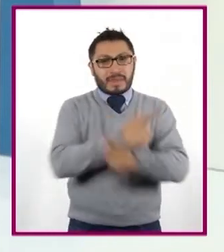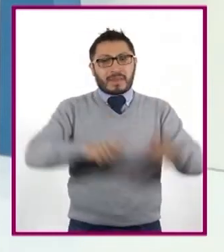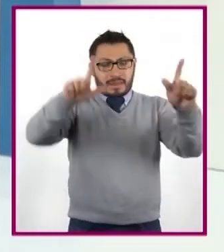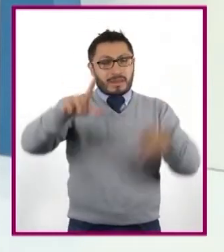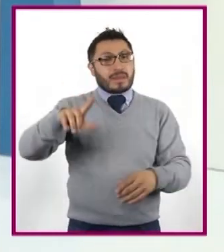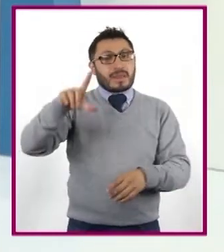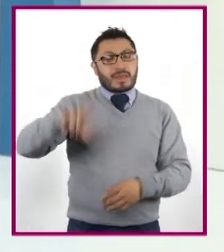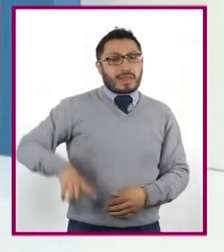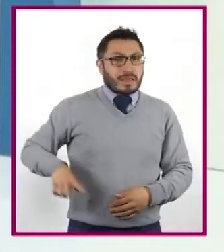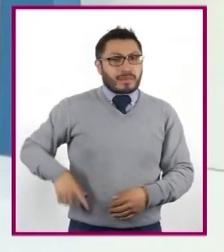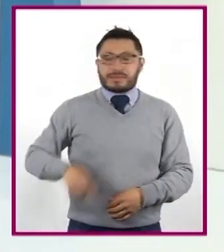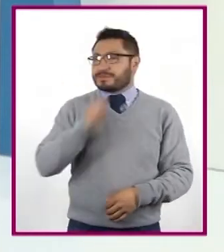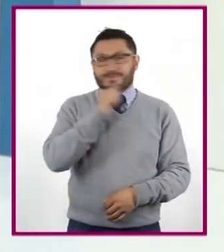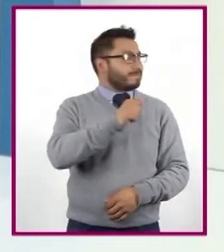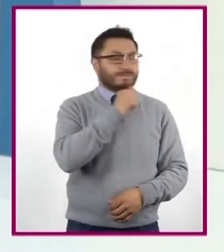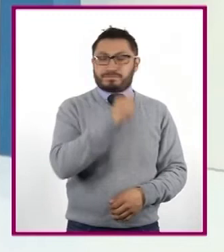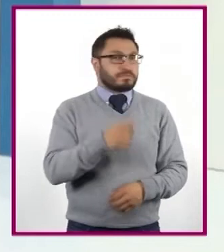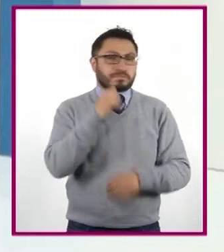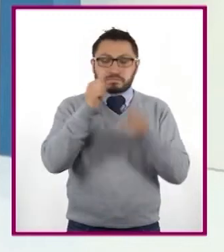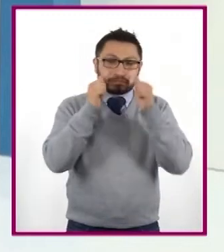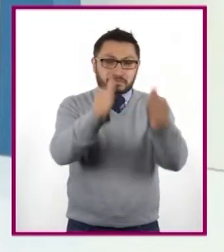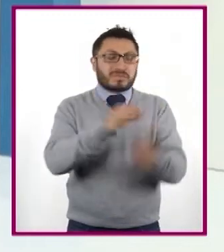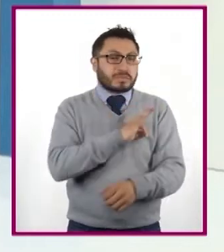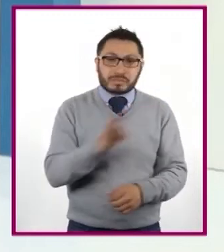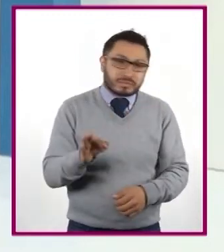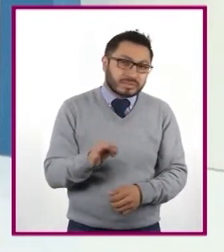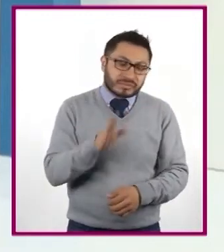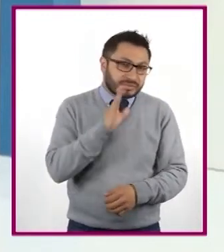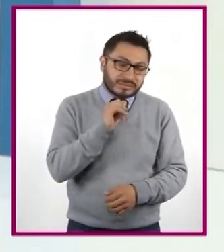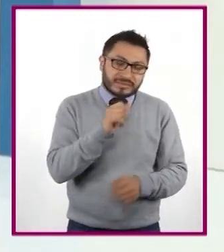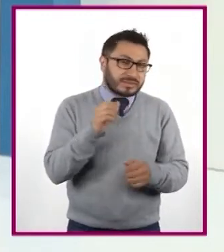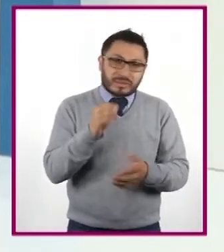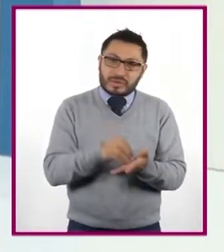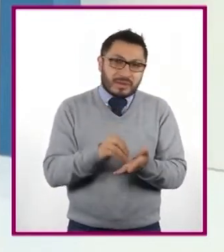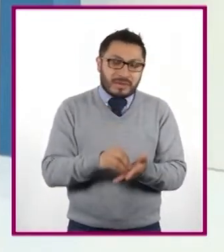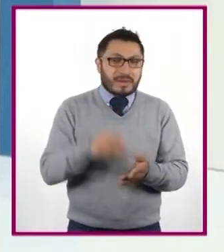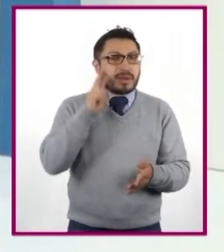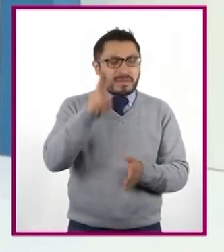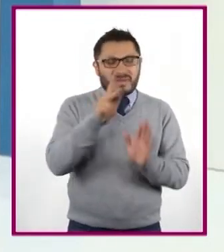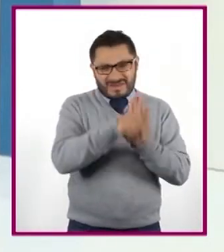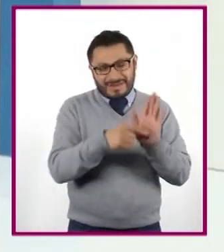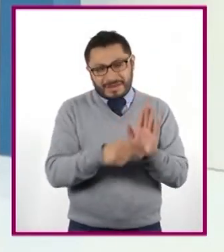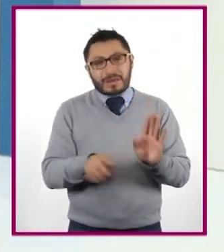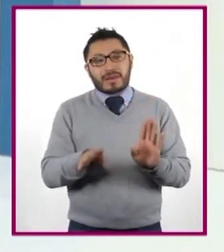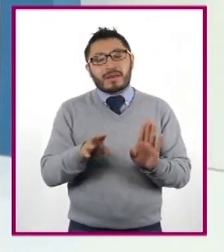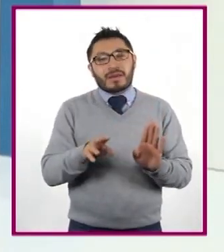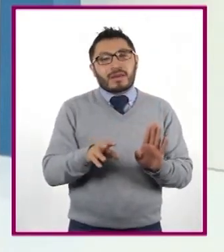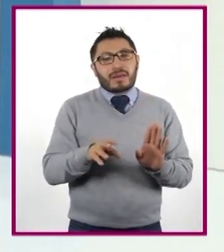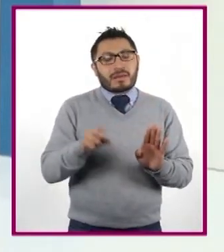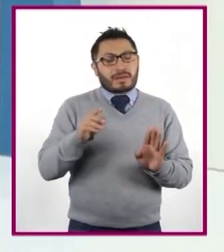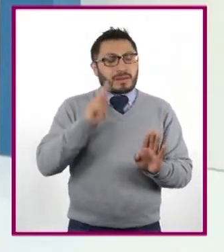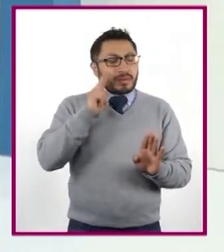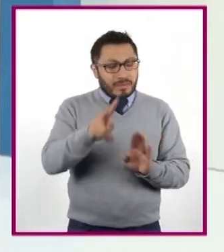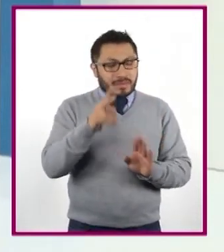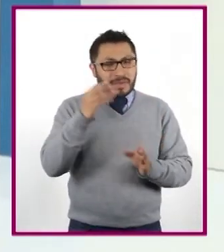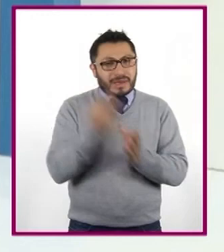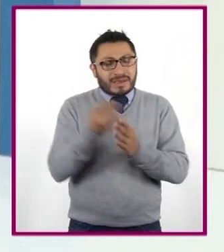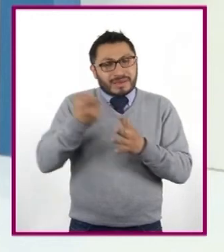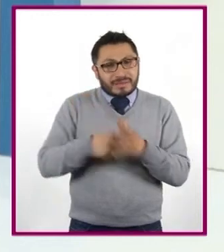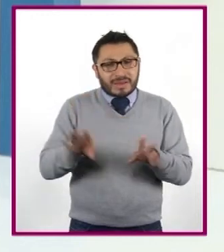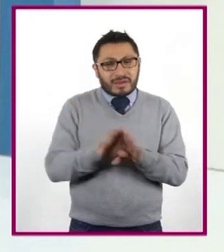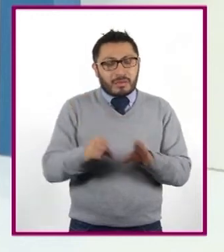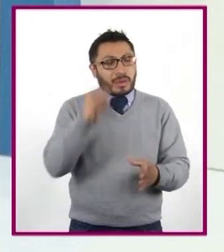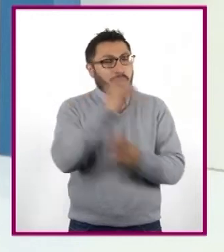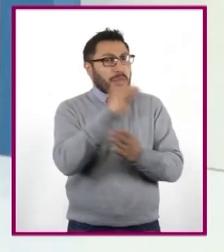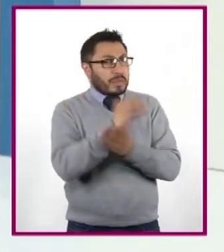Estado no ha podido atender, como vimos al inicio de la sesión, por omisión, por desconocimiento o por falta